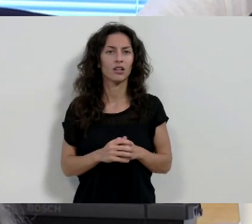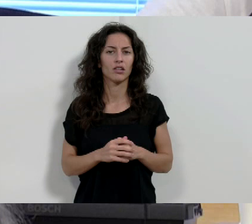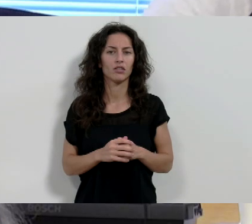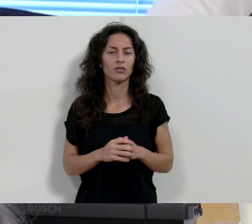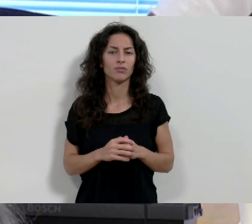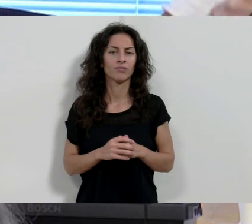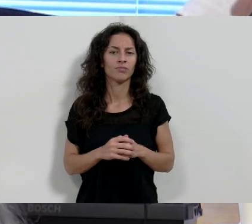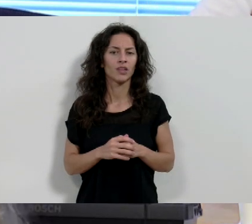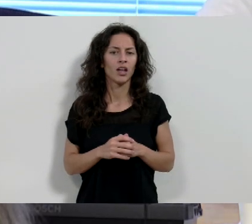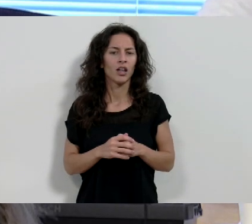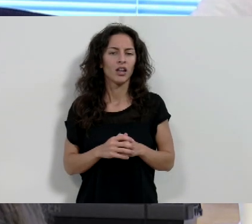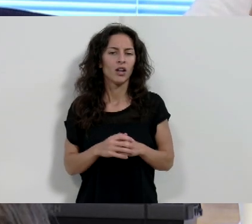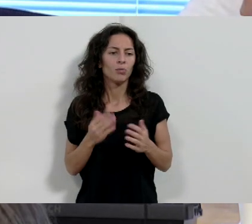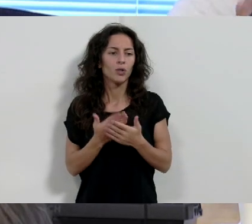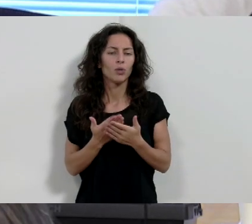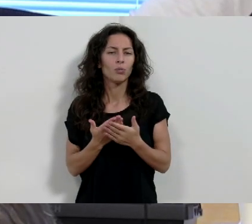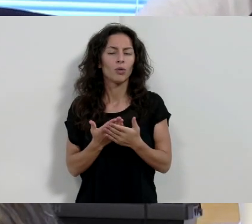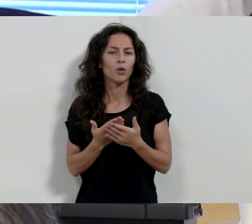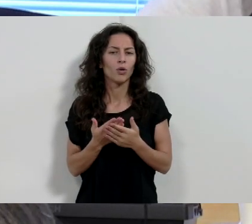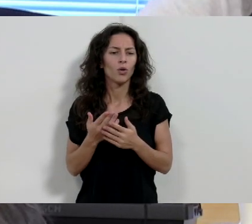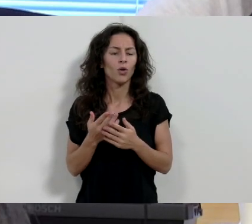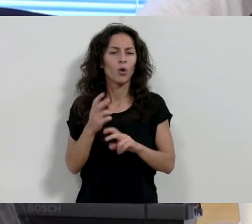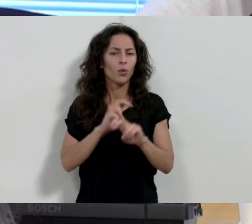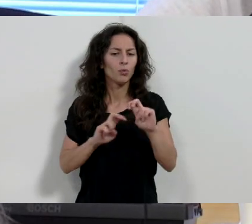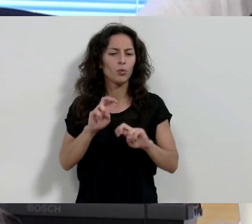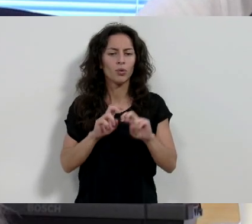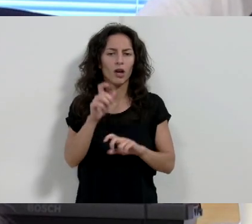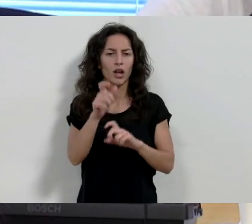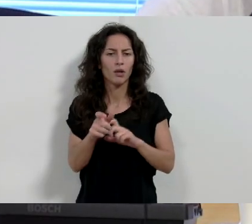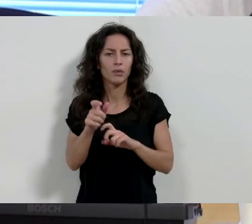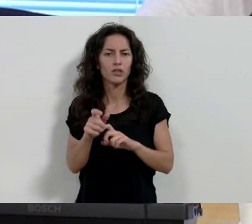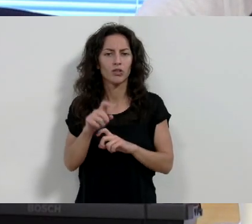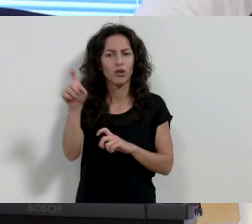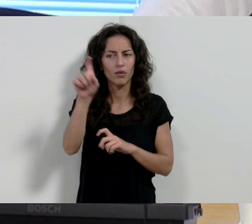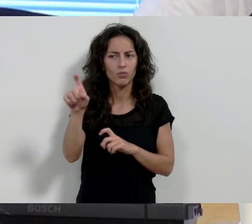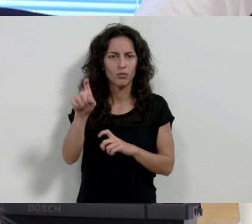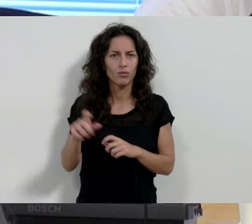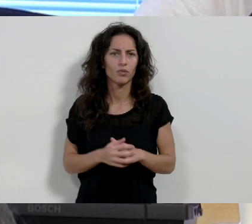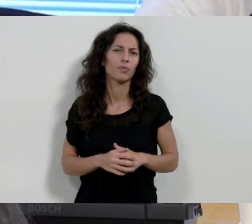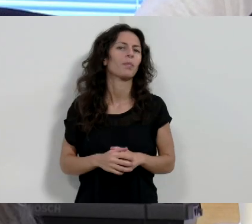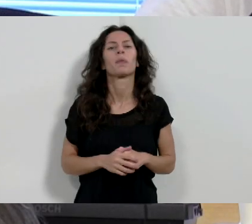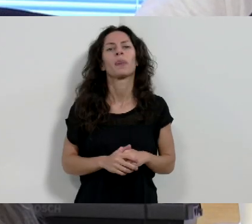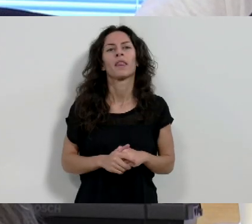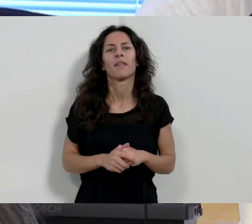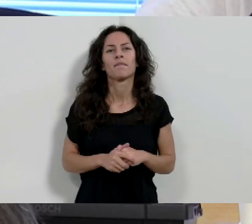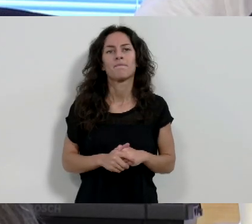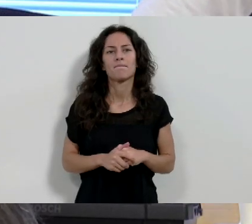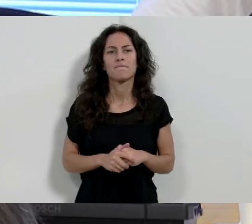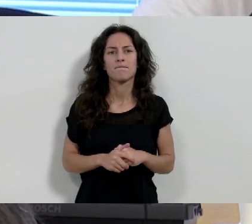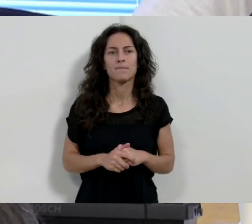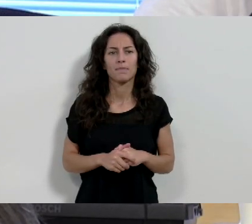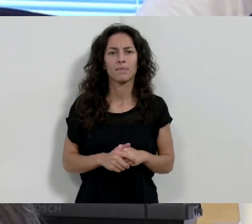buscar cómo sancionar a la persona que lo hace. Eso es un problema no solamente, además